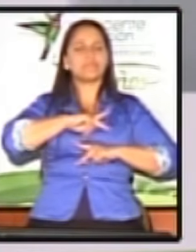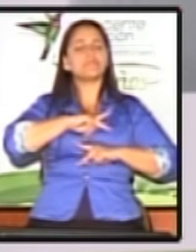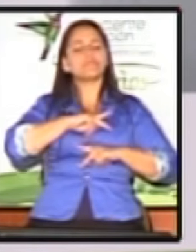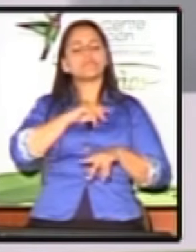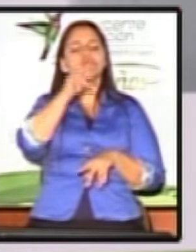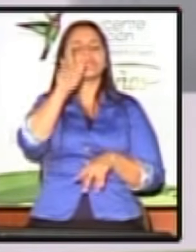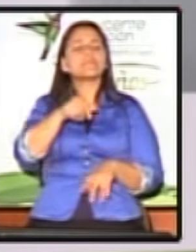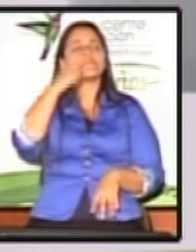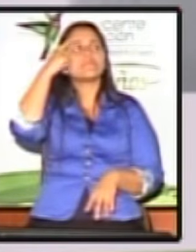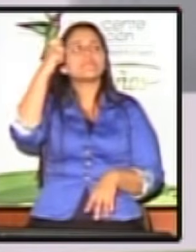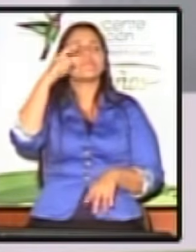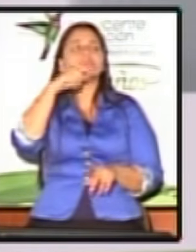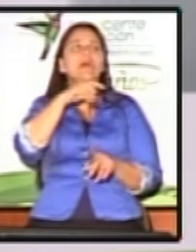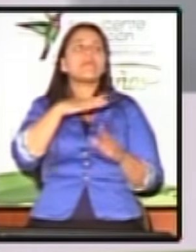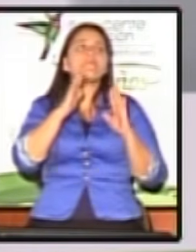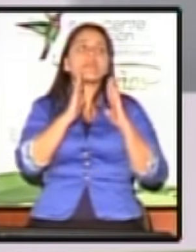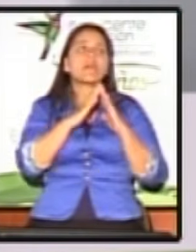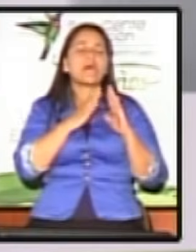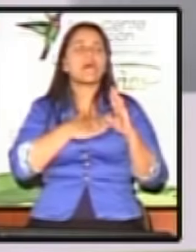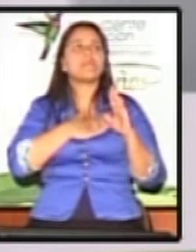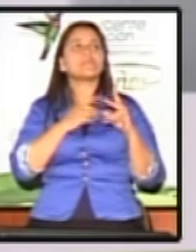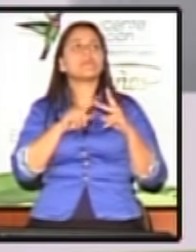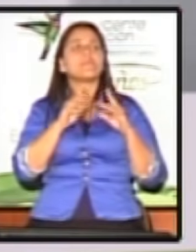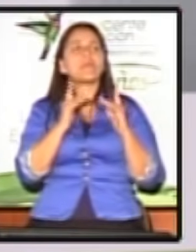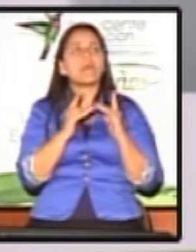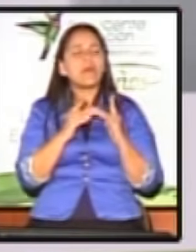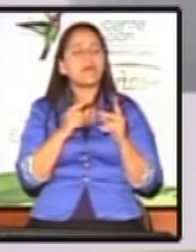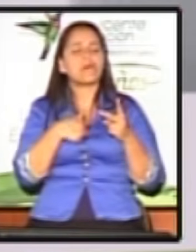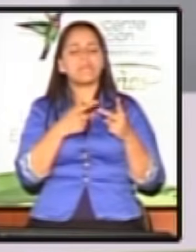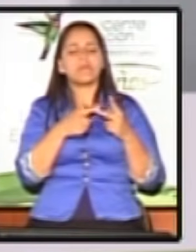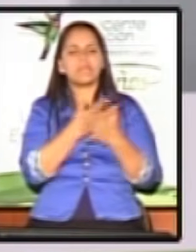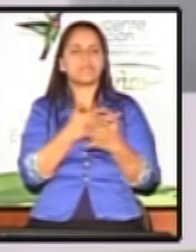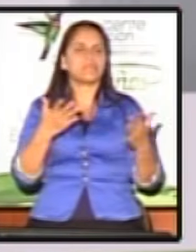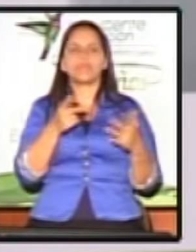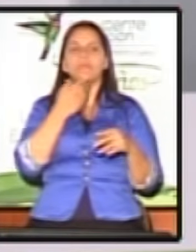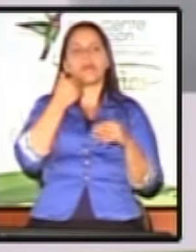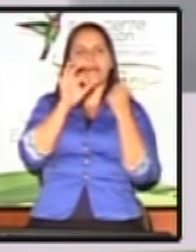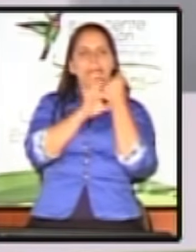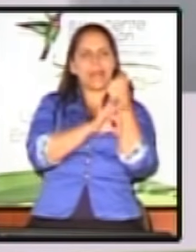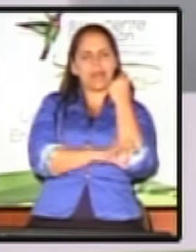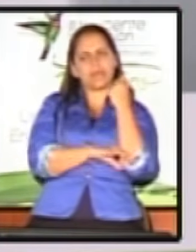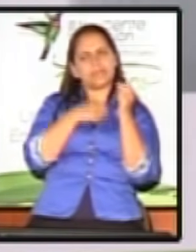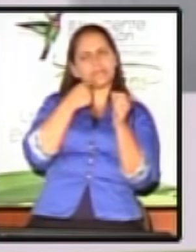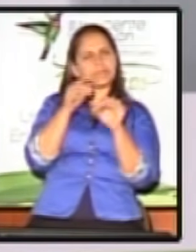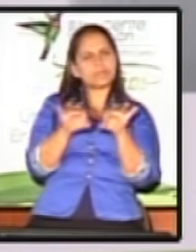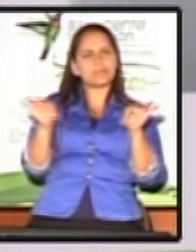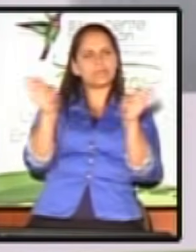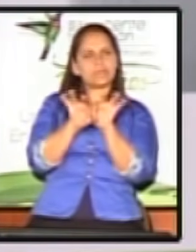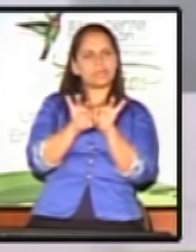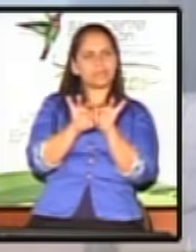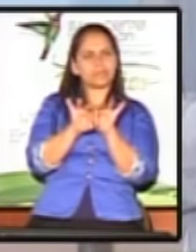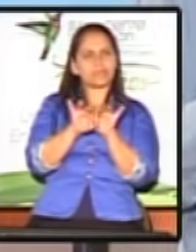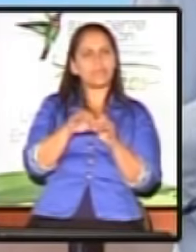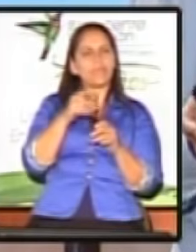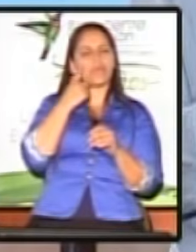extraña su entorno, tan extraña su entorno que los psiquiatras de Enlaza hablan como principal factor de riesgo